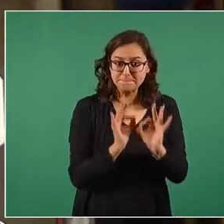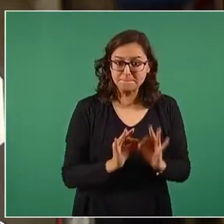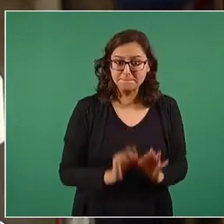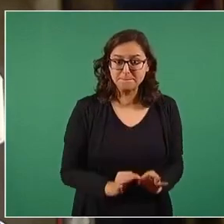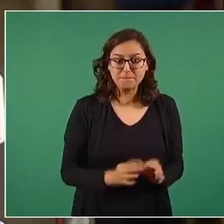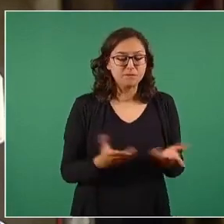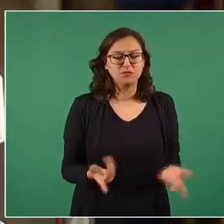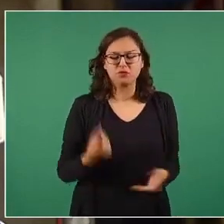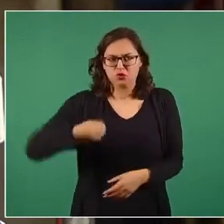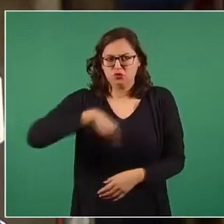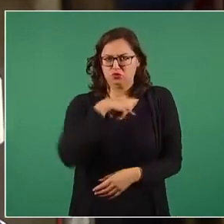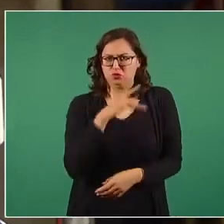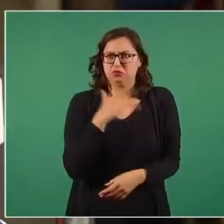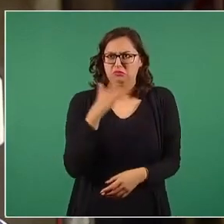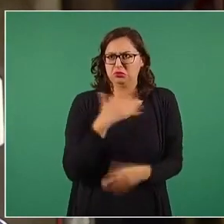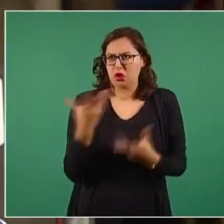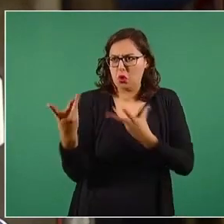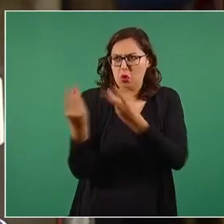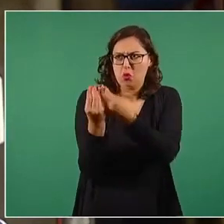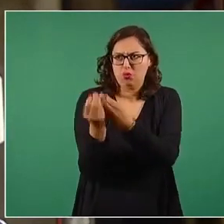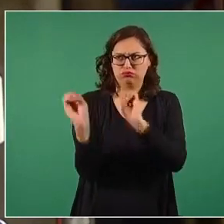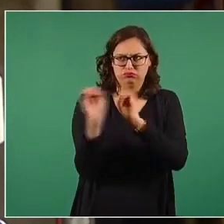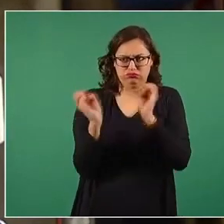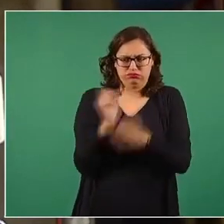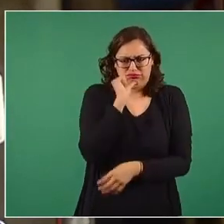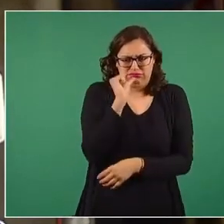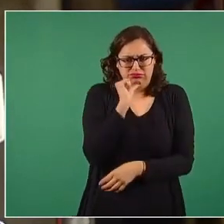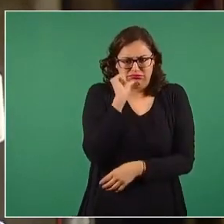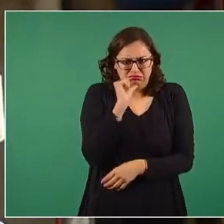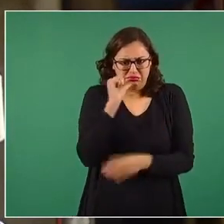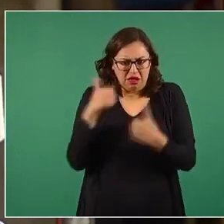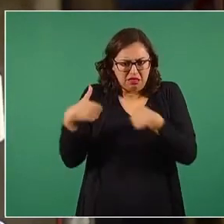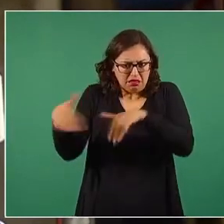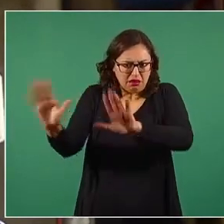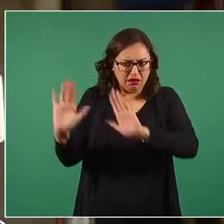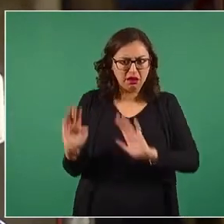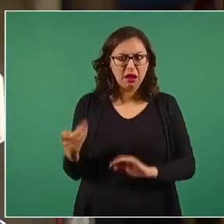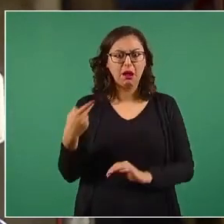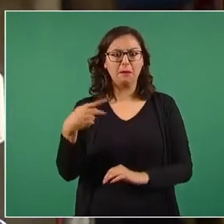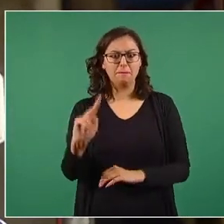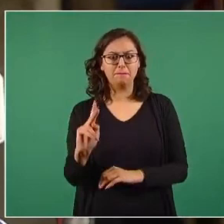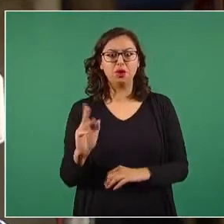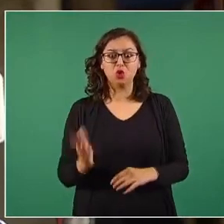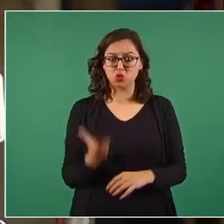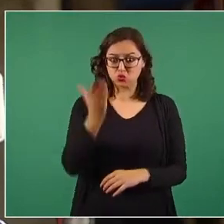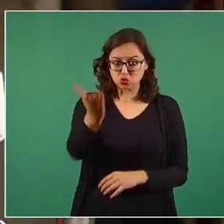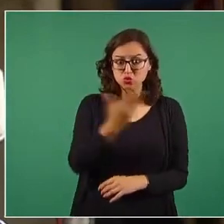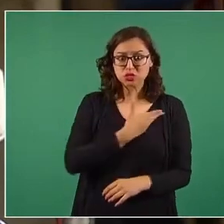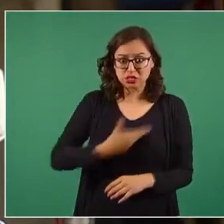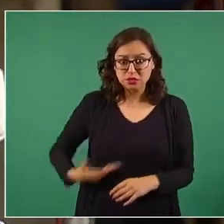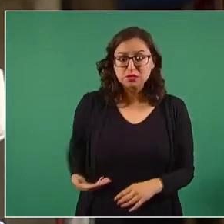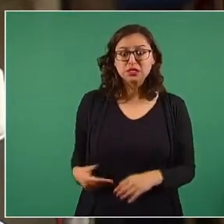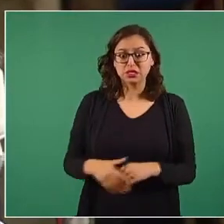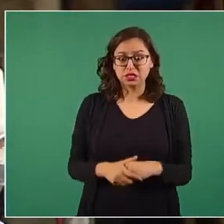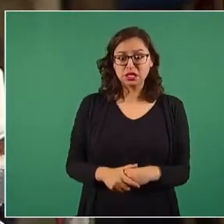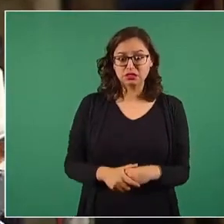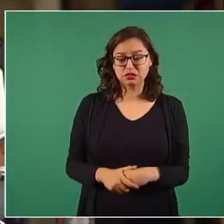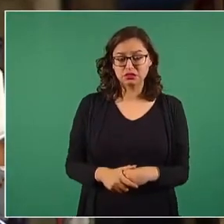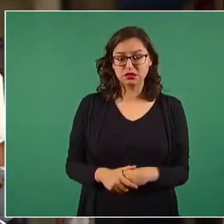posible que no nos sentimos aludidos en muchos de estos casos, presidente, pero usted es el presidente. Entonces,